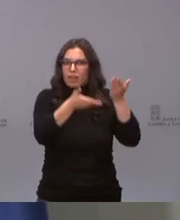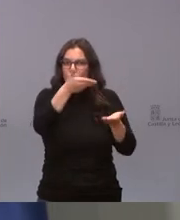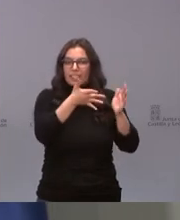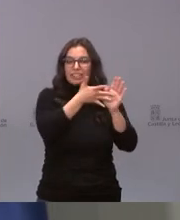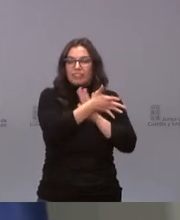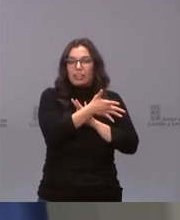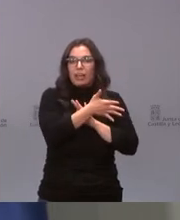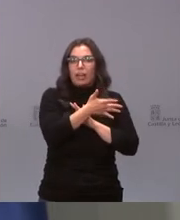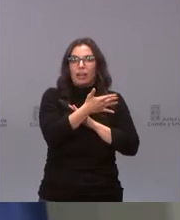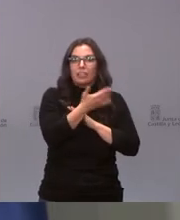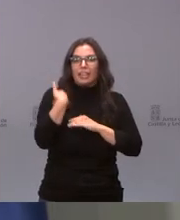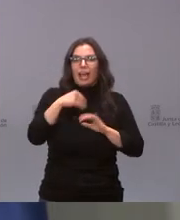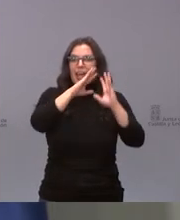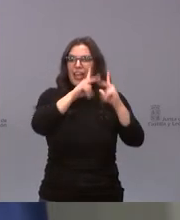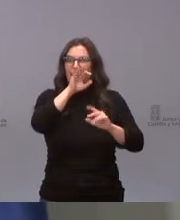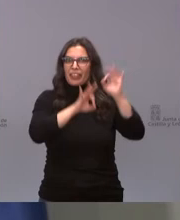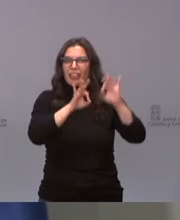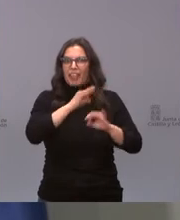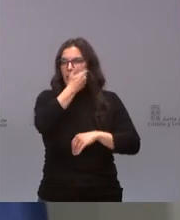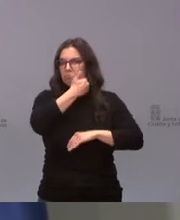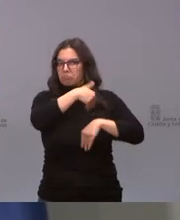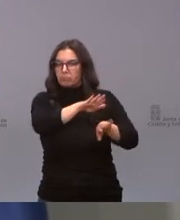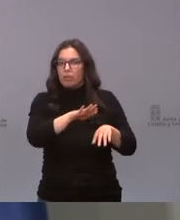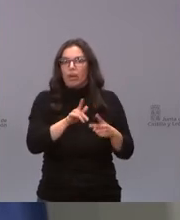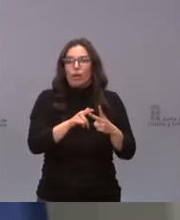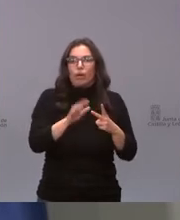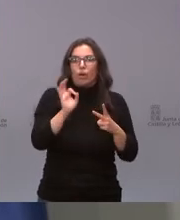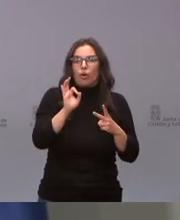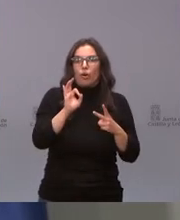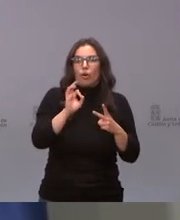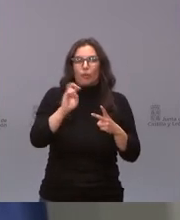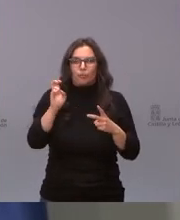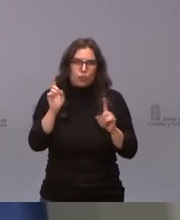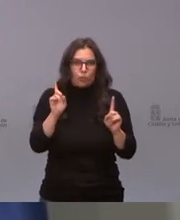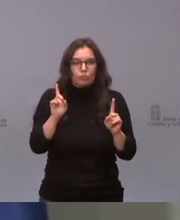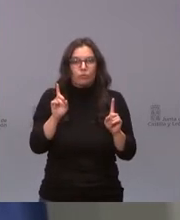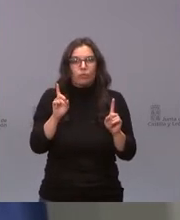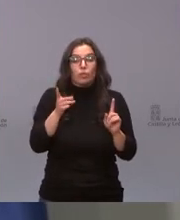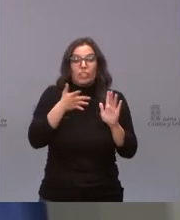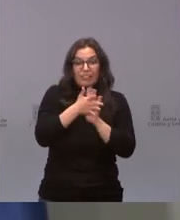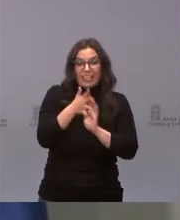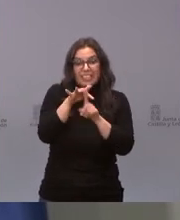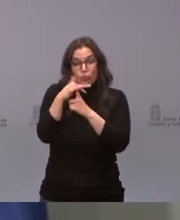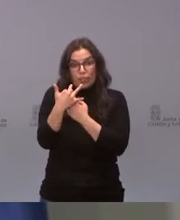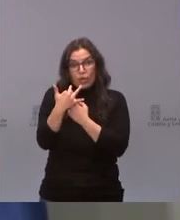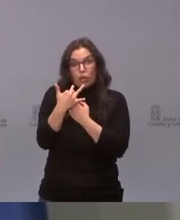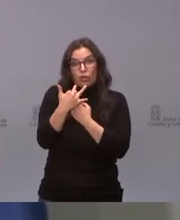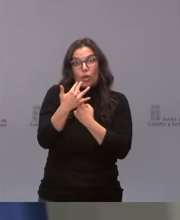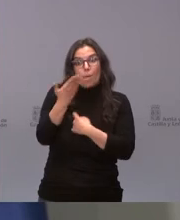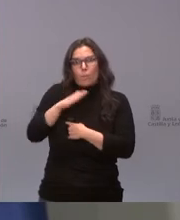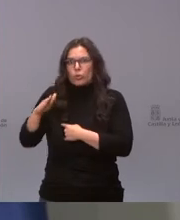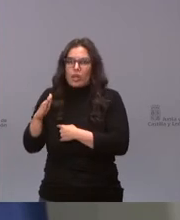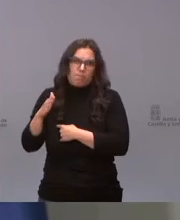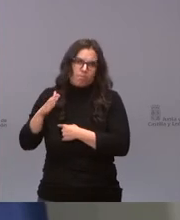dejar ni de fijarnos en la incidencia ni de fijarnos en la incidencia en mayores, pero quiere decir que la situación de letalidad ya no se traduce.